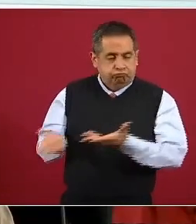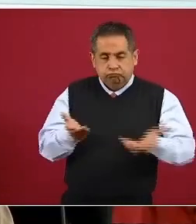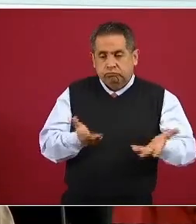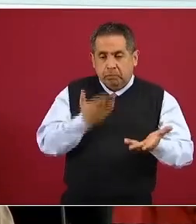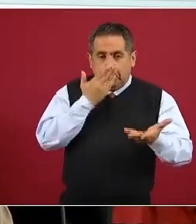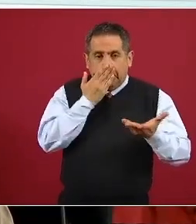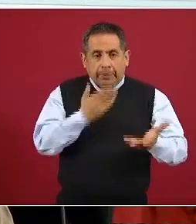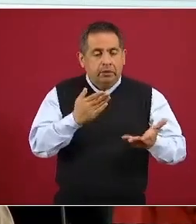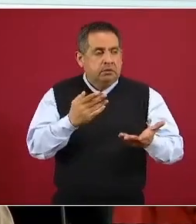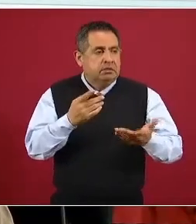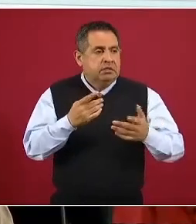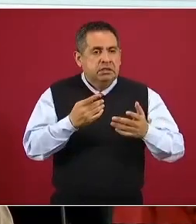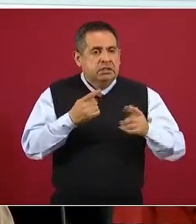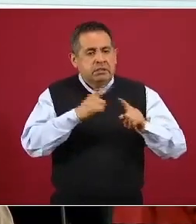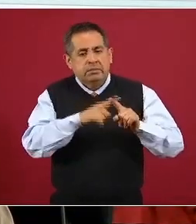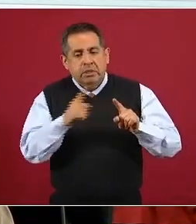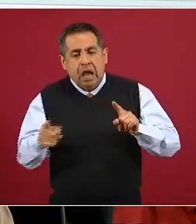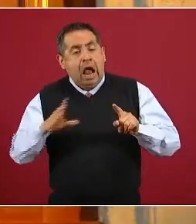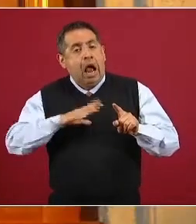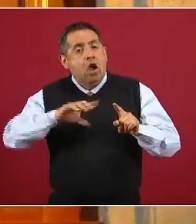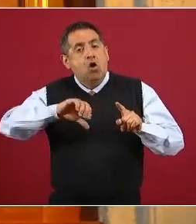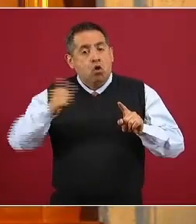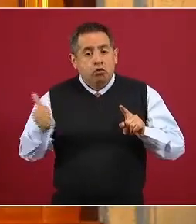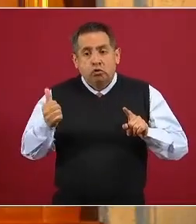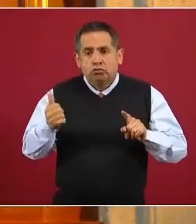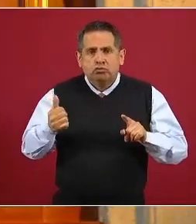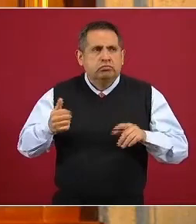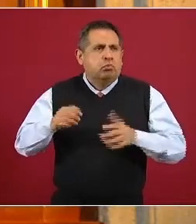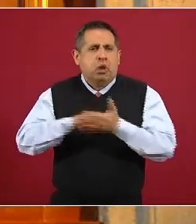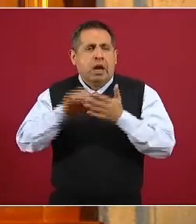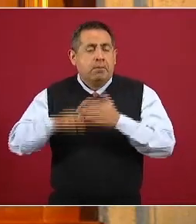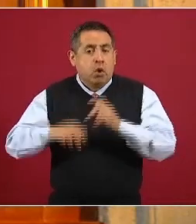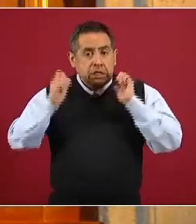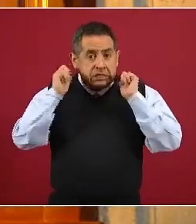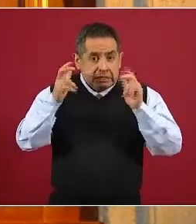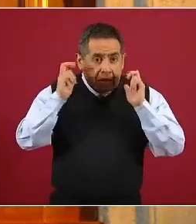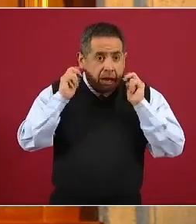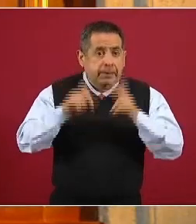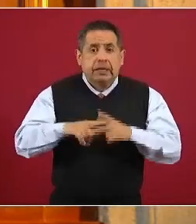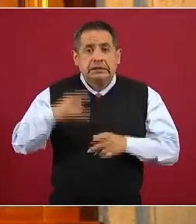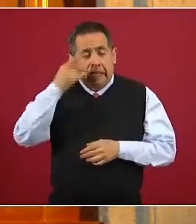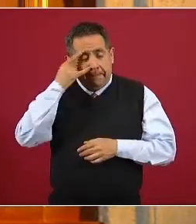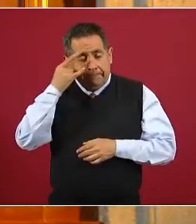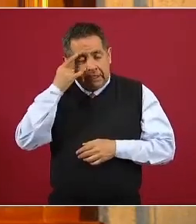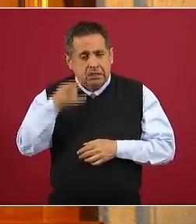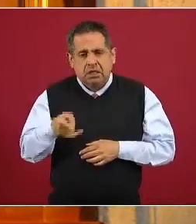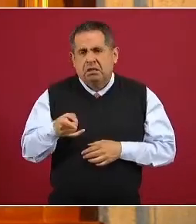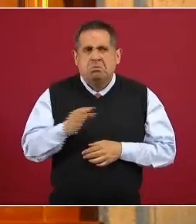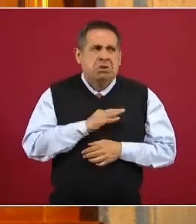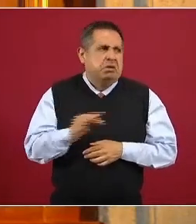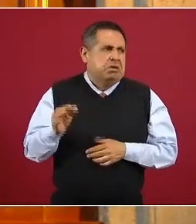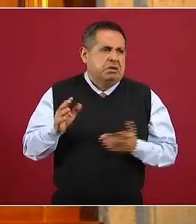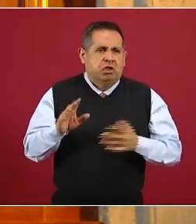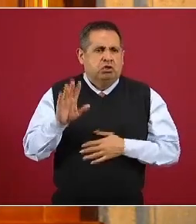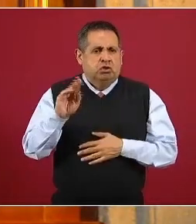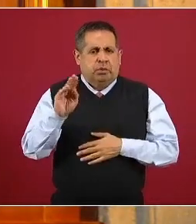entidad federativa, pero hay disponibilidades tan altas como la de Chiapas, como la de Campeche, que llegan a ser hasta de